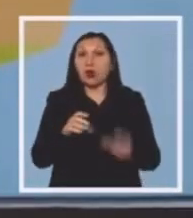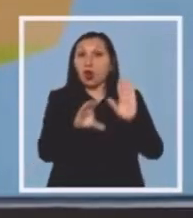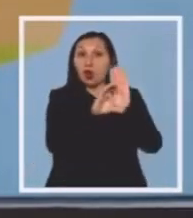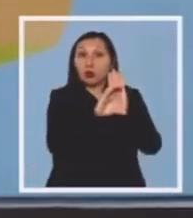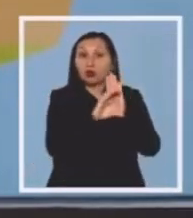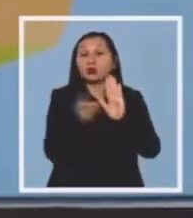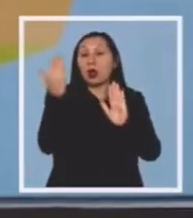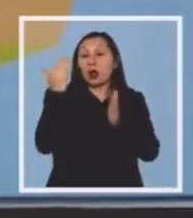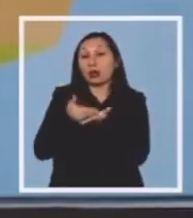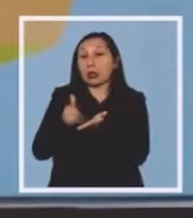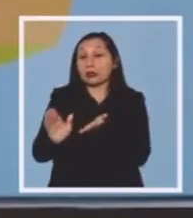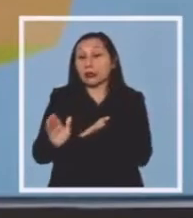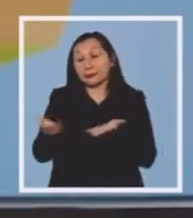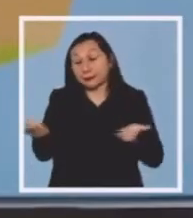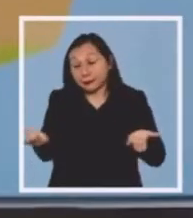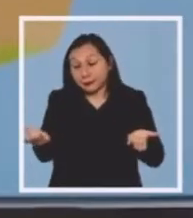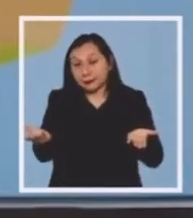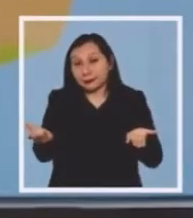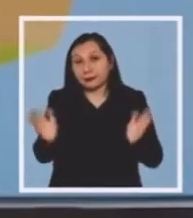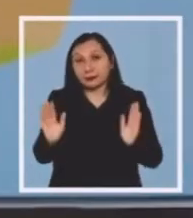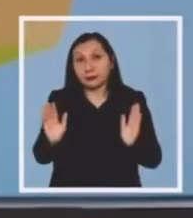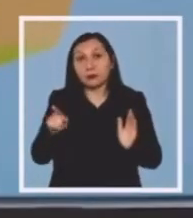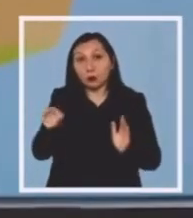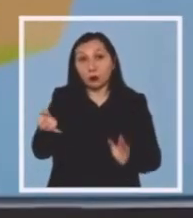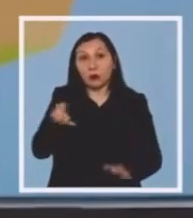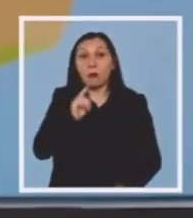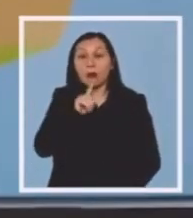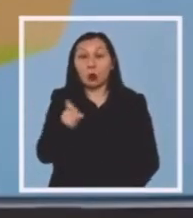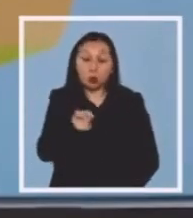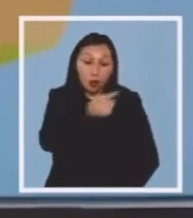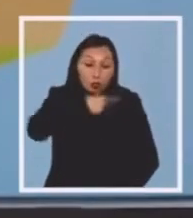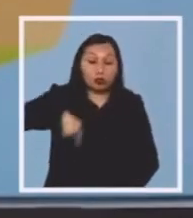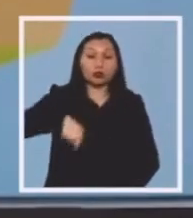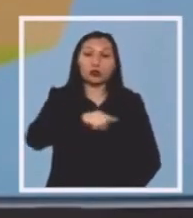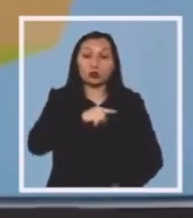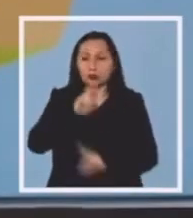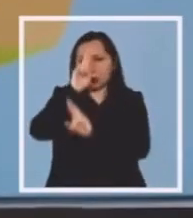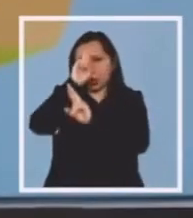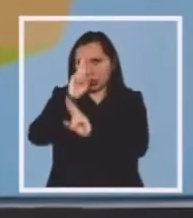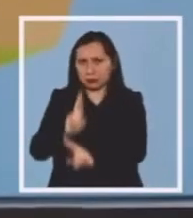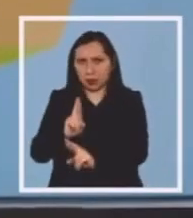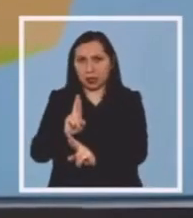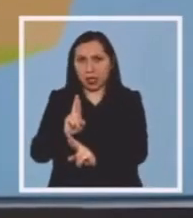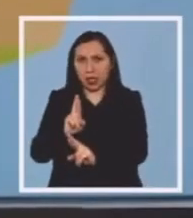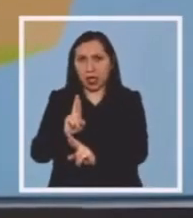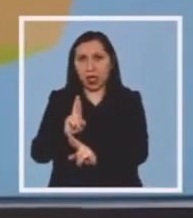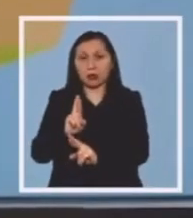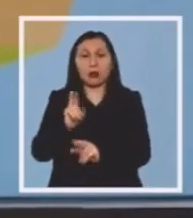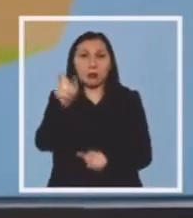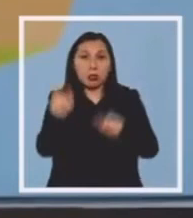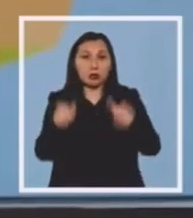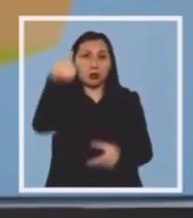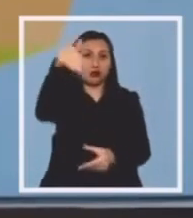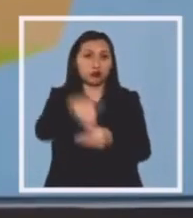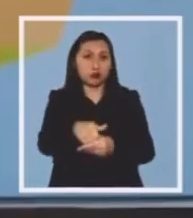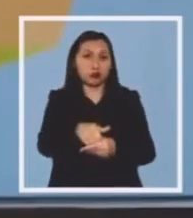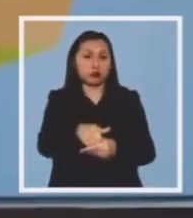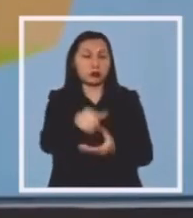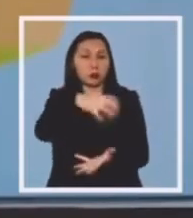Constitución se rechazó, pues. Al que lo pregunta. Y nosotros respetamos el veredicto del pueblo de